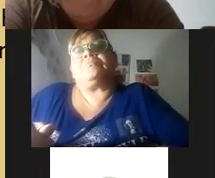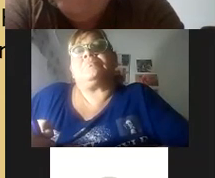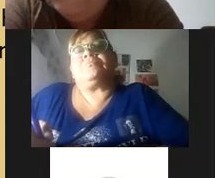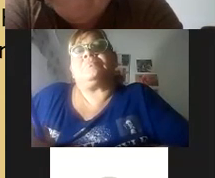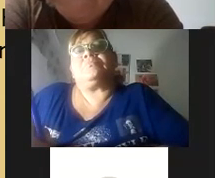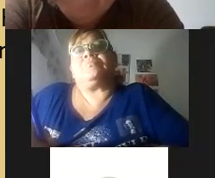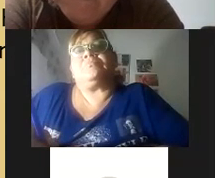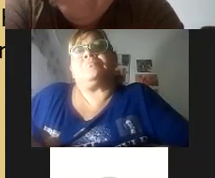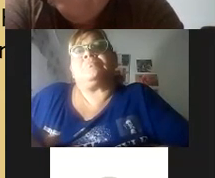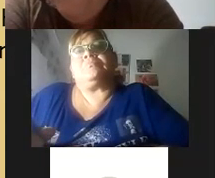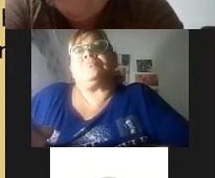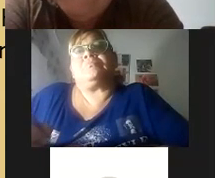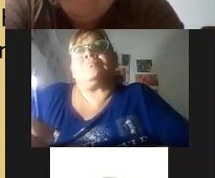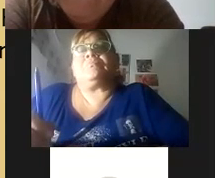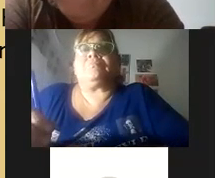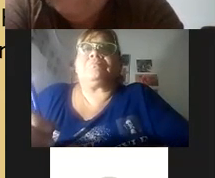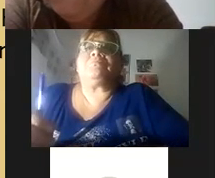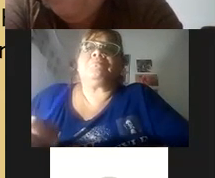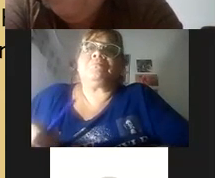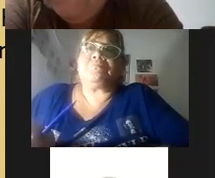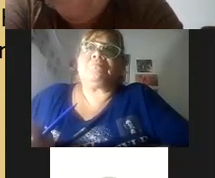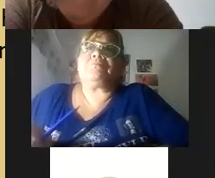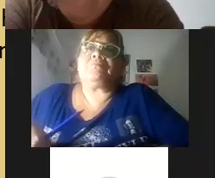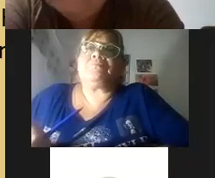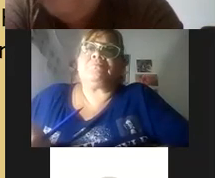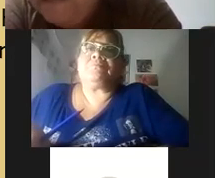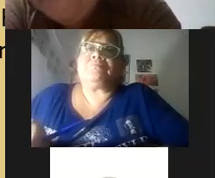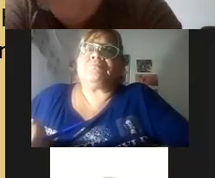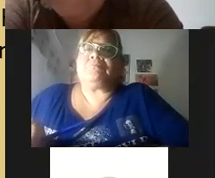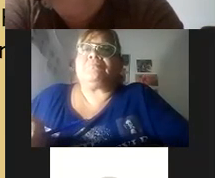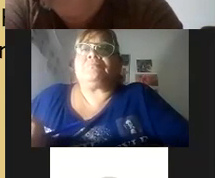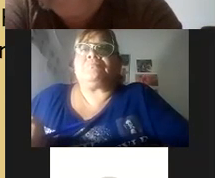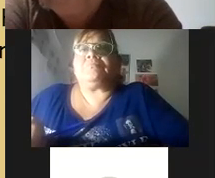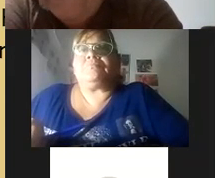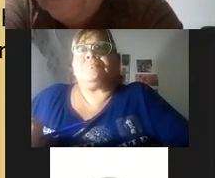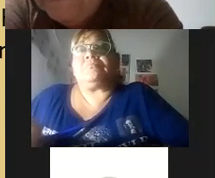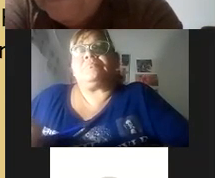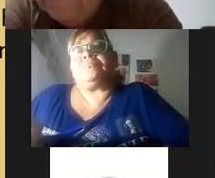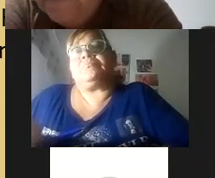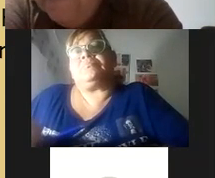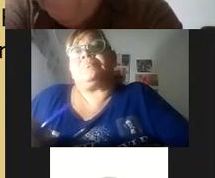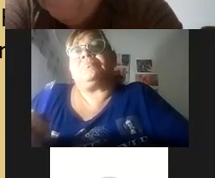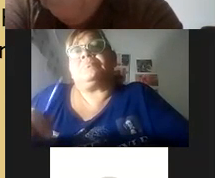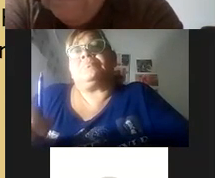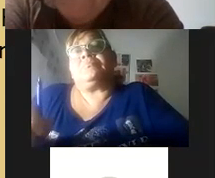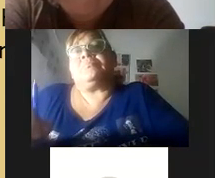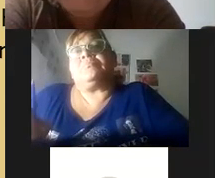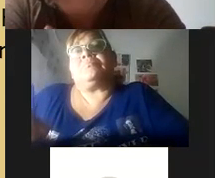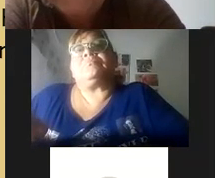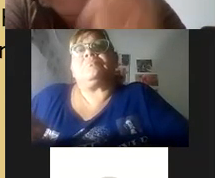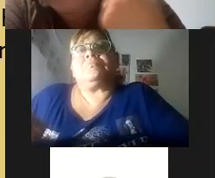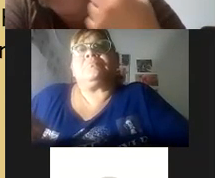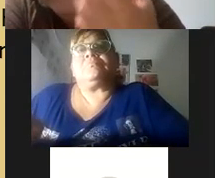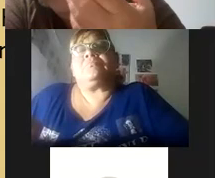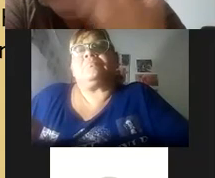el organismo necesita por determinadas exigencias, por ejemplo, en el caso de los atletas. Entonces